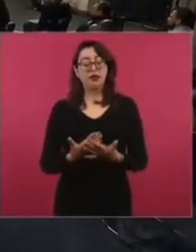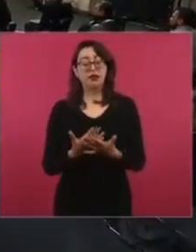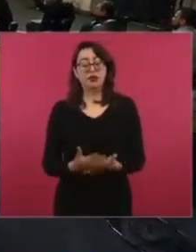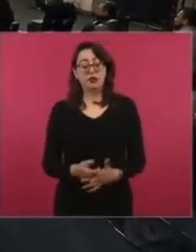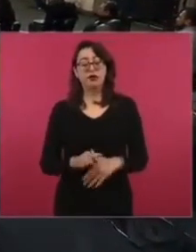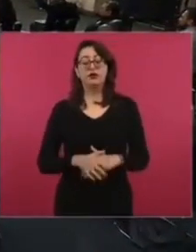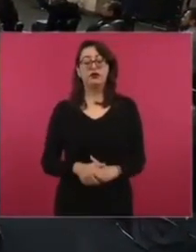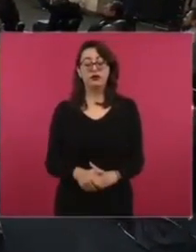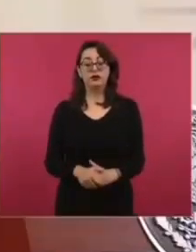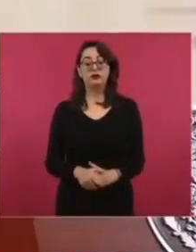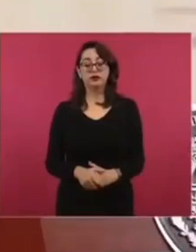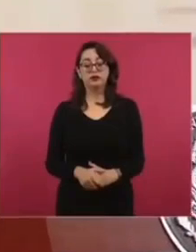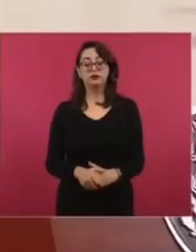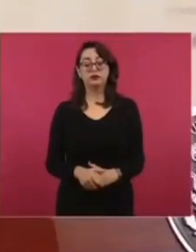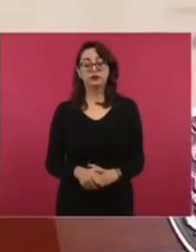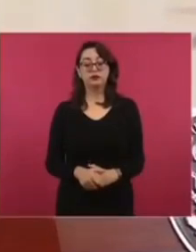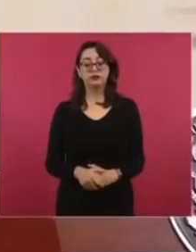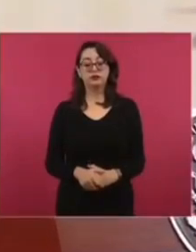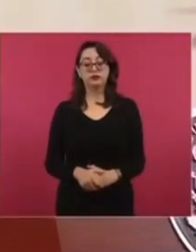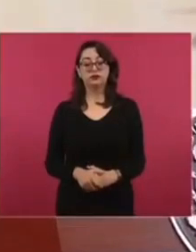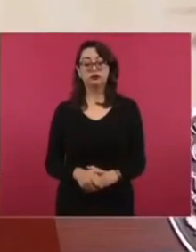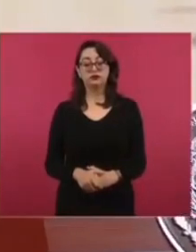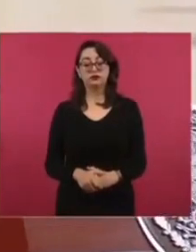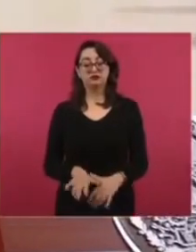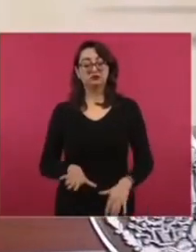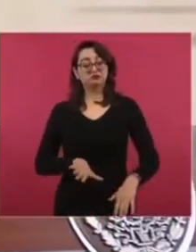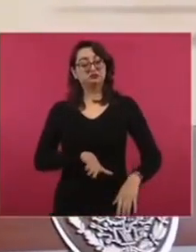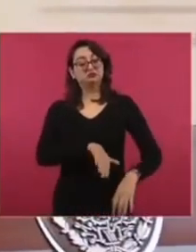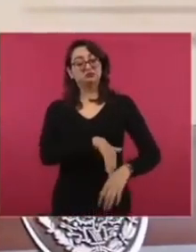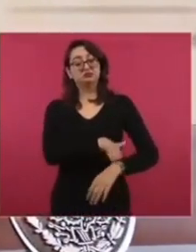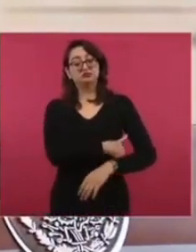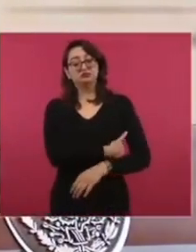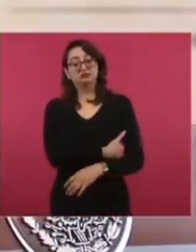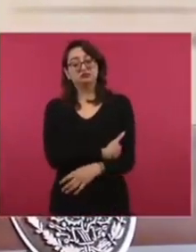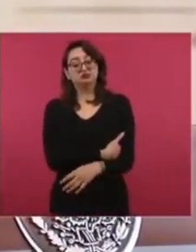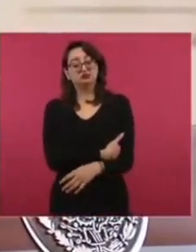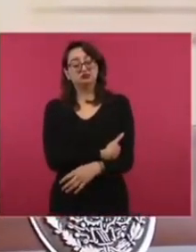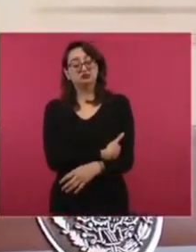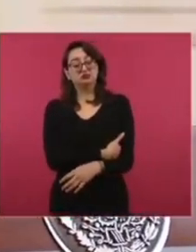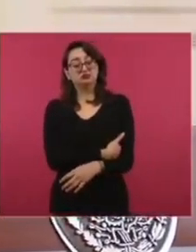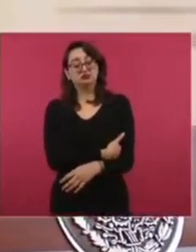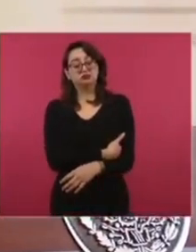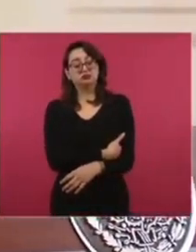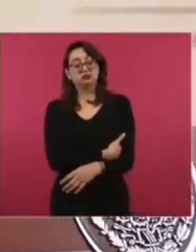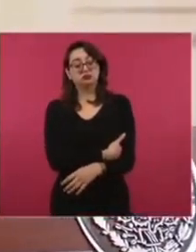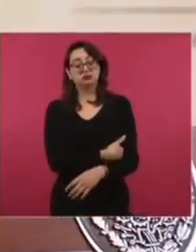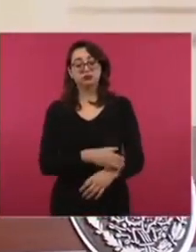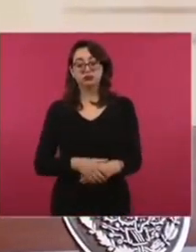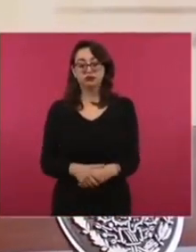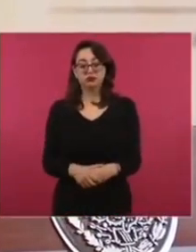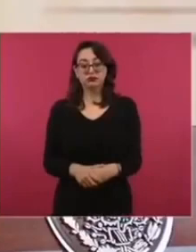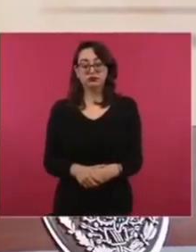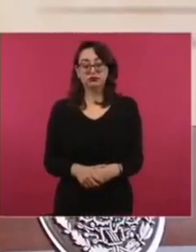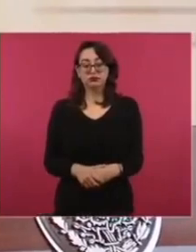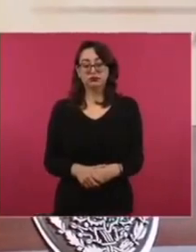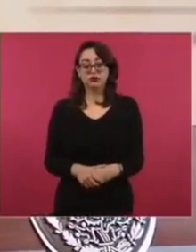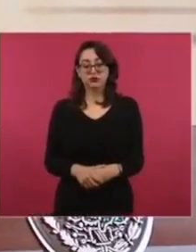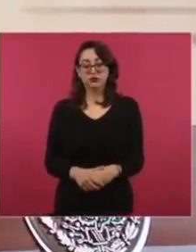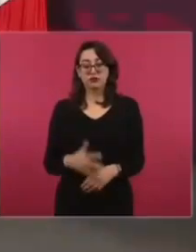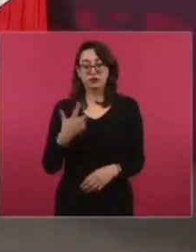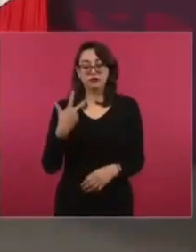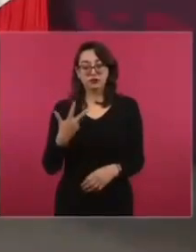pidió al procurador fiscal ese ese tema para guardar ese documento ese archivo para guardar